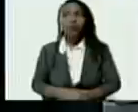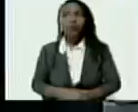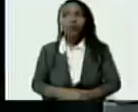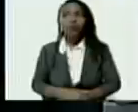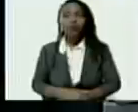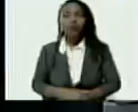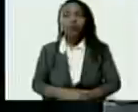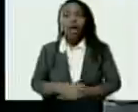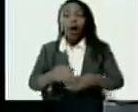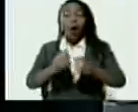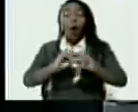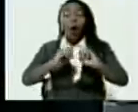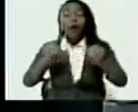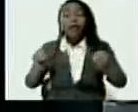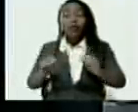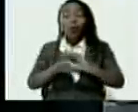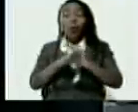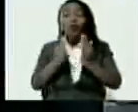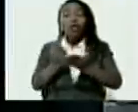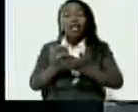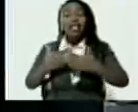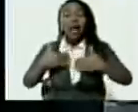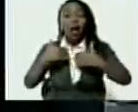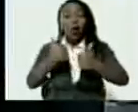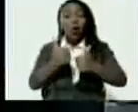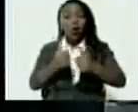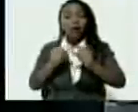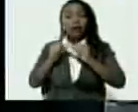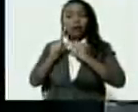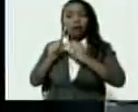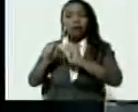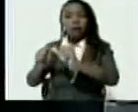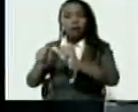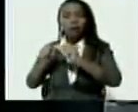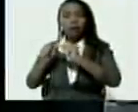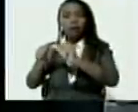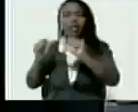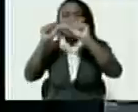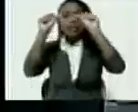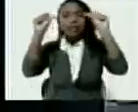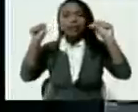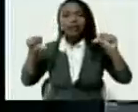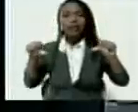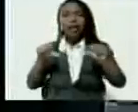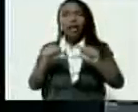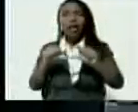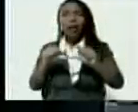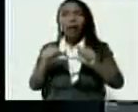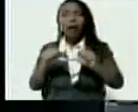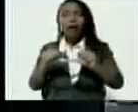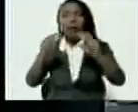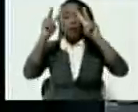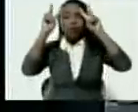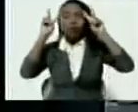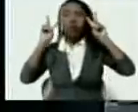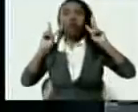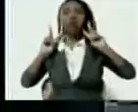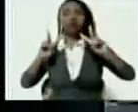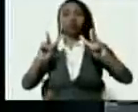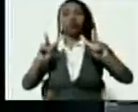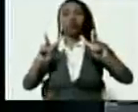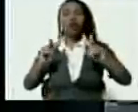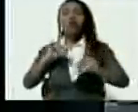La Organización Mundial de la Salud ha mantenido un sistema impecable